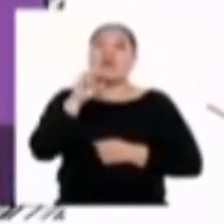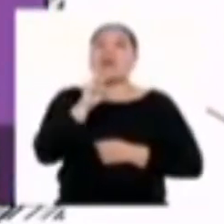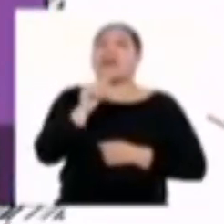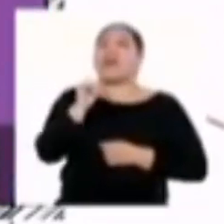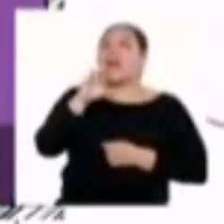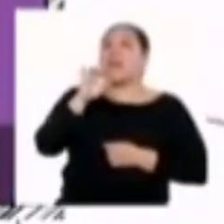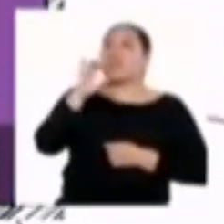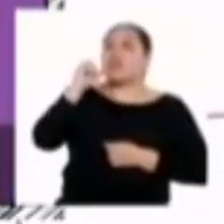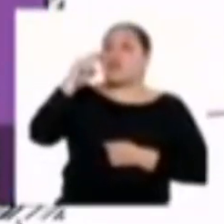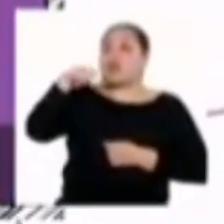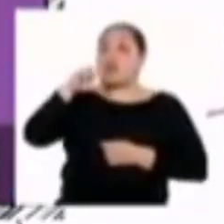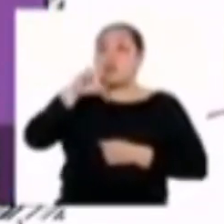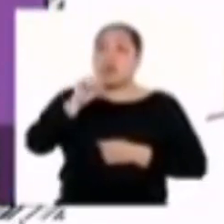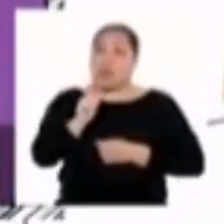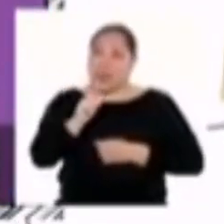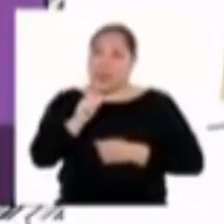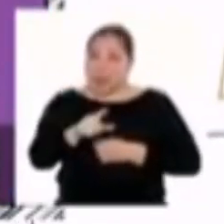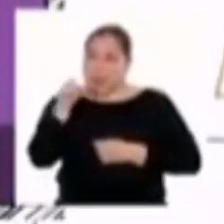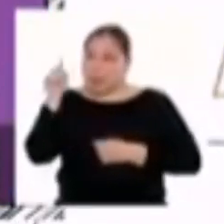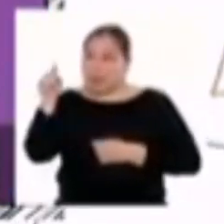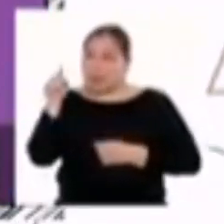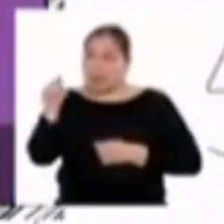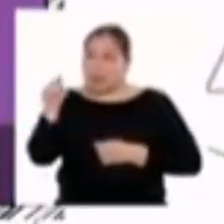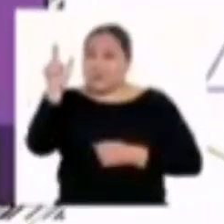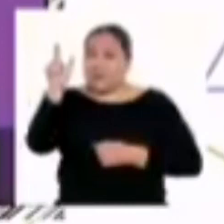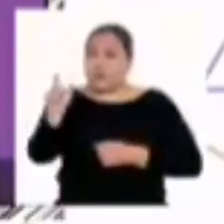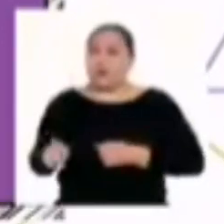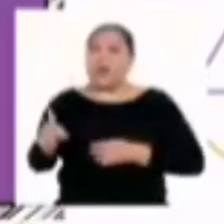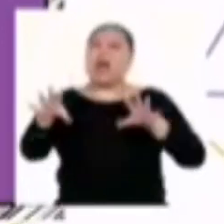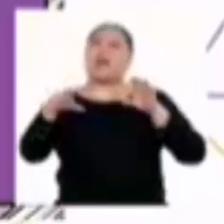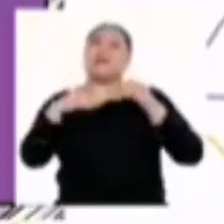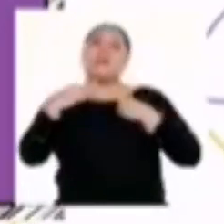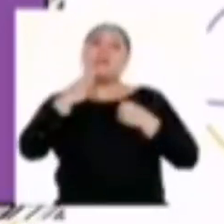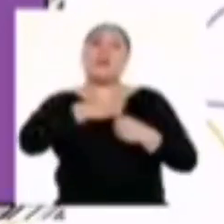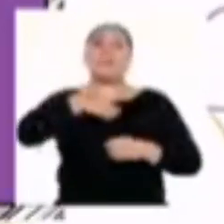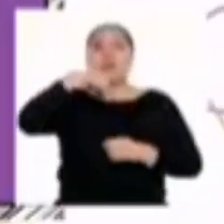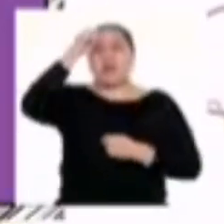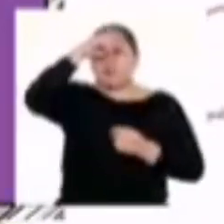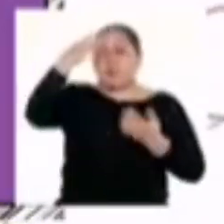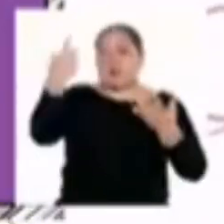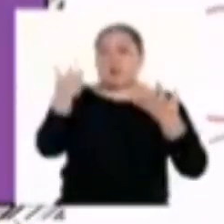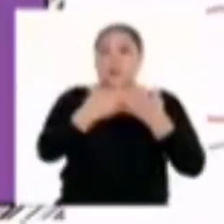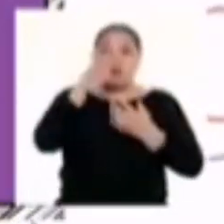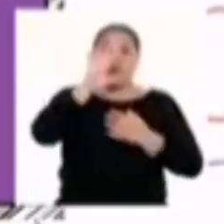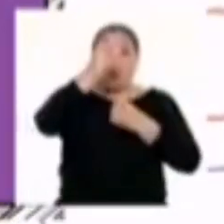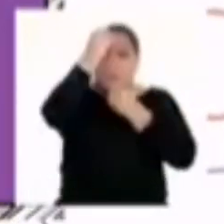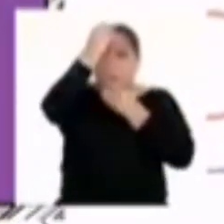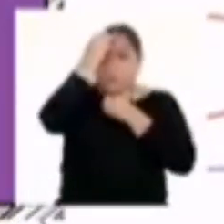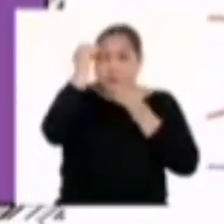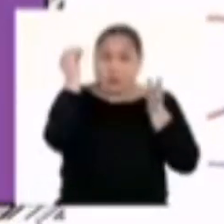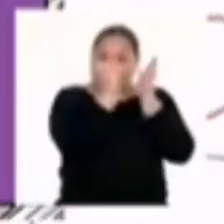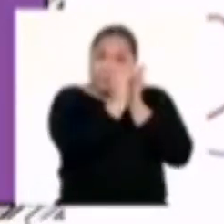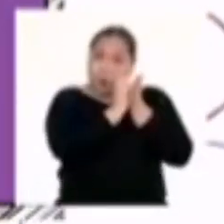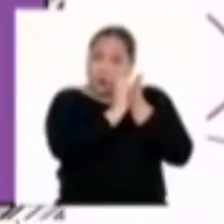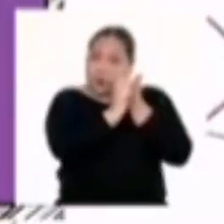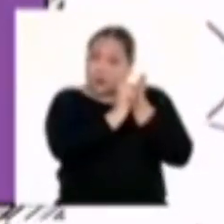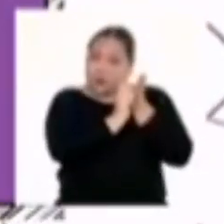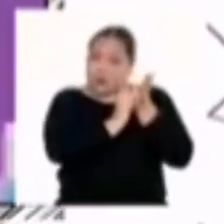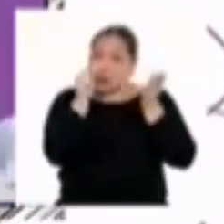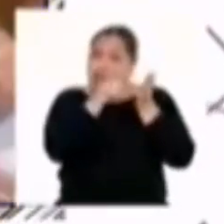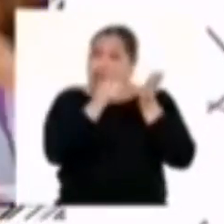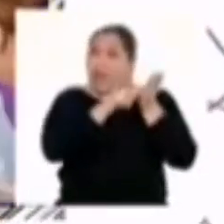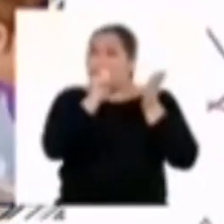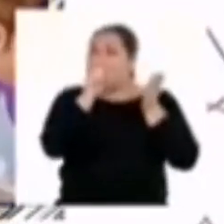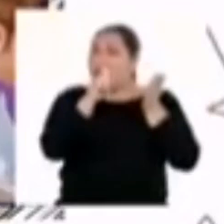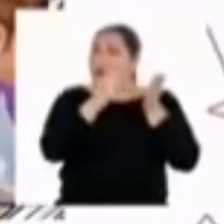que convence al destinatario con motivos ligados a la razón. La información que utilices en ese argumento comprobará